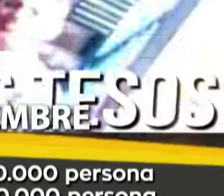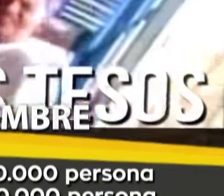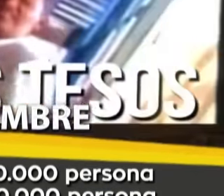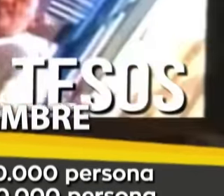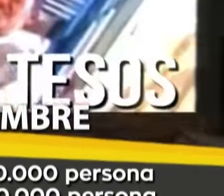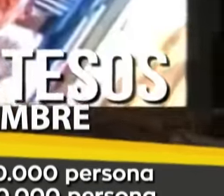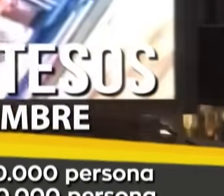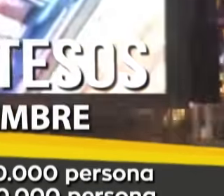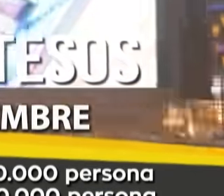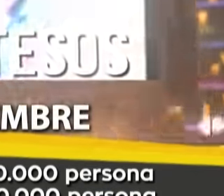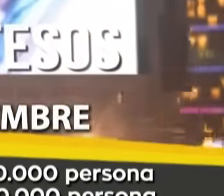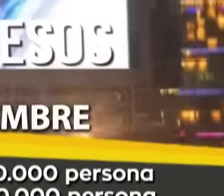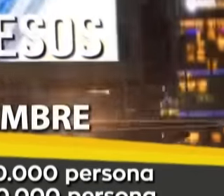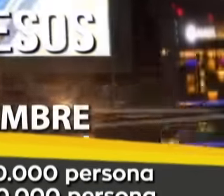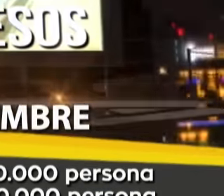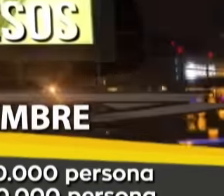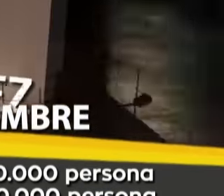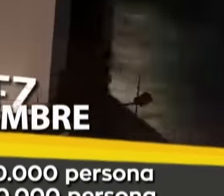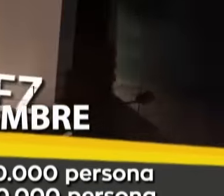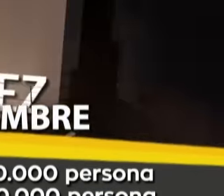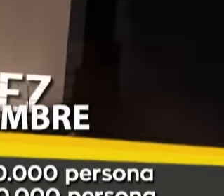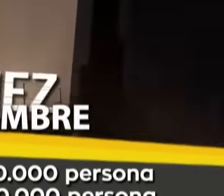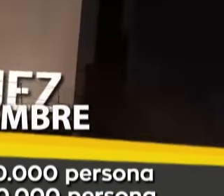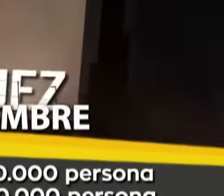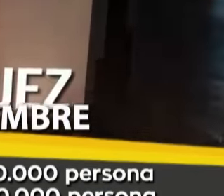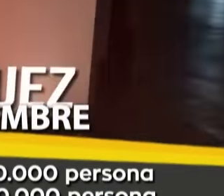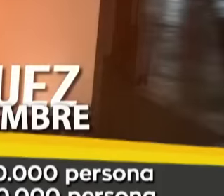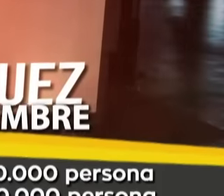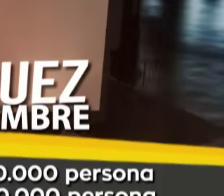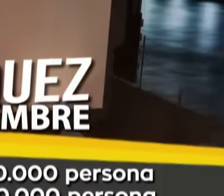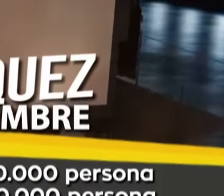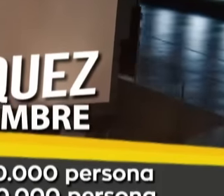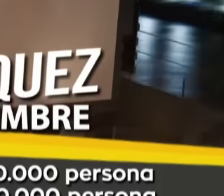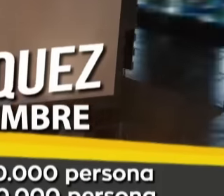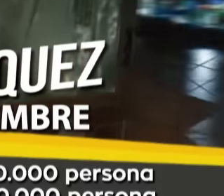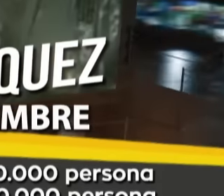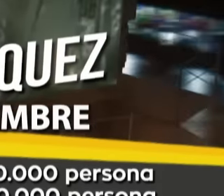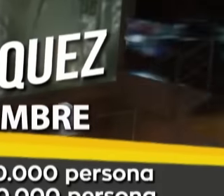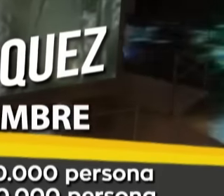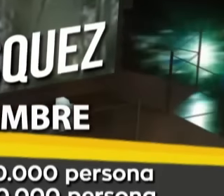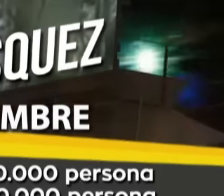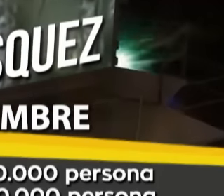Grupo y sus tesos. Y Aníbal Velázquez.